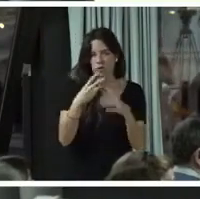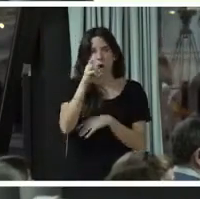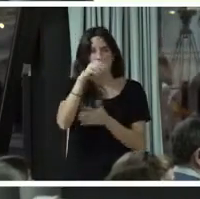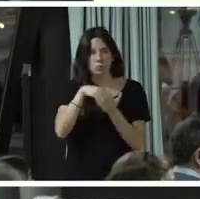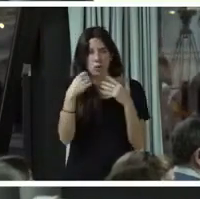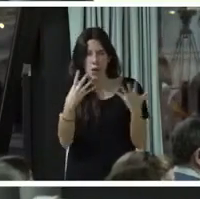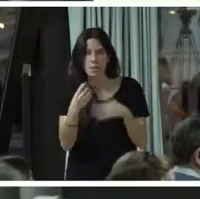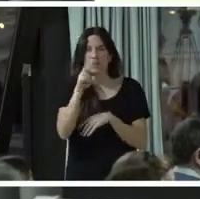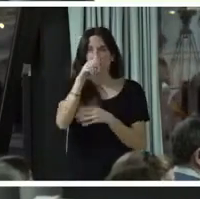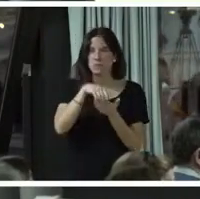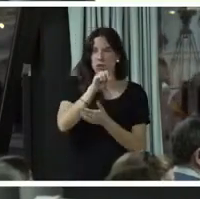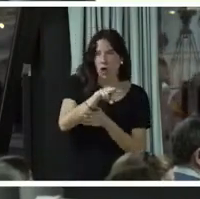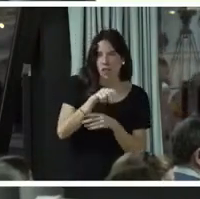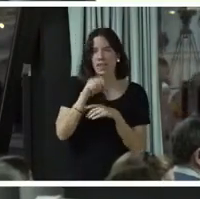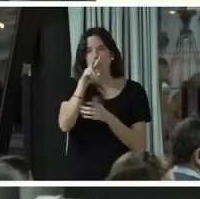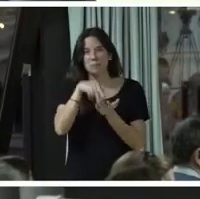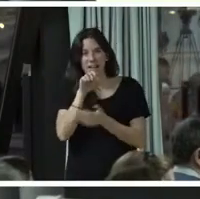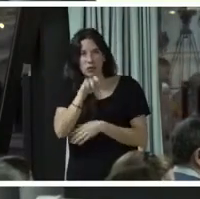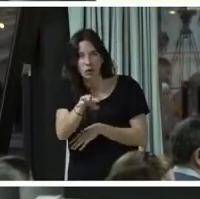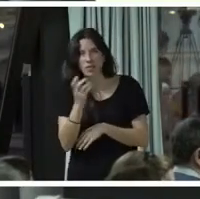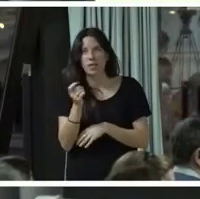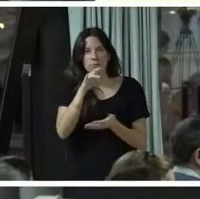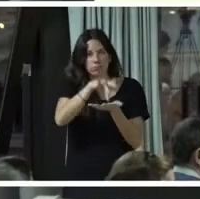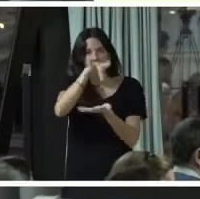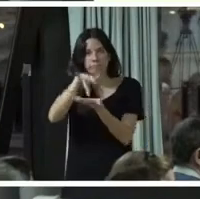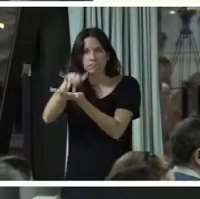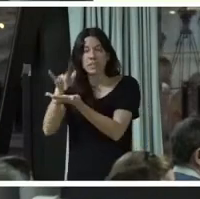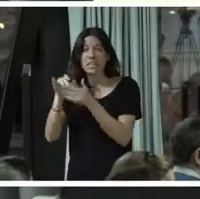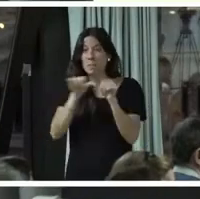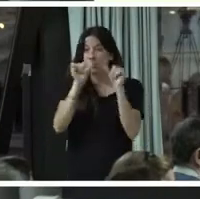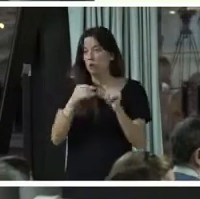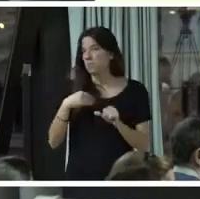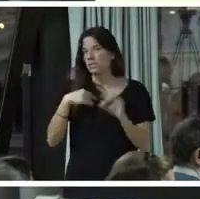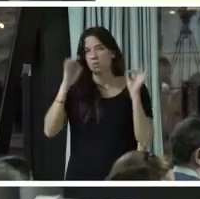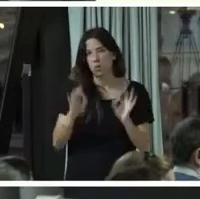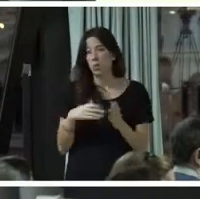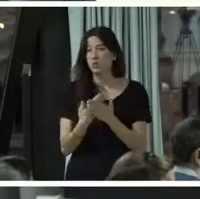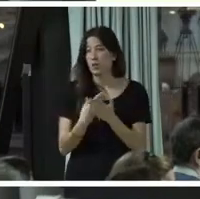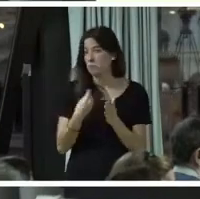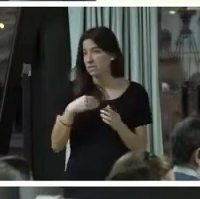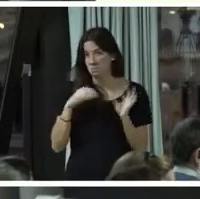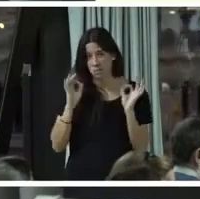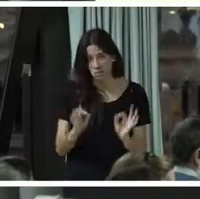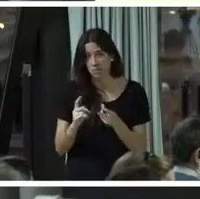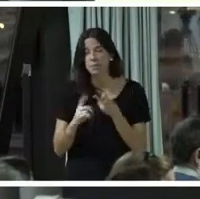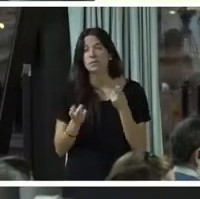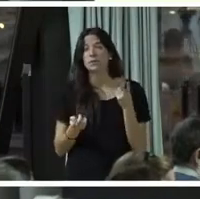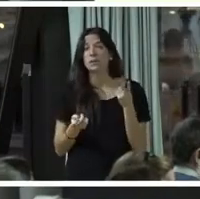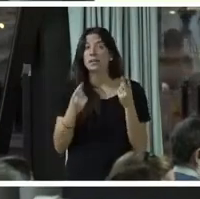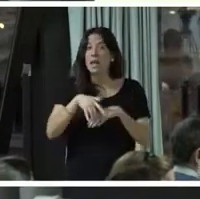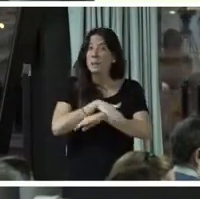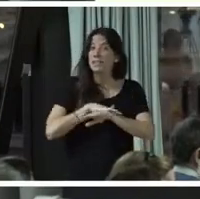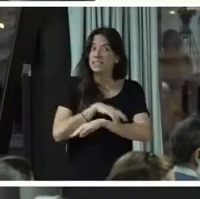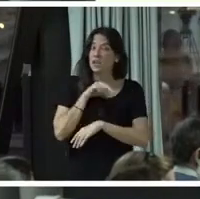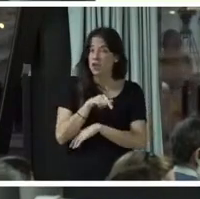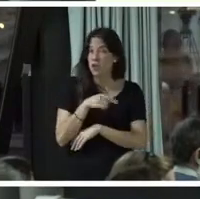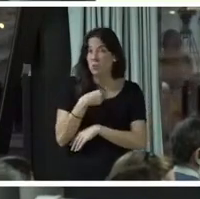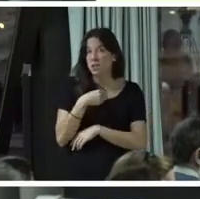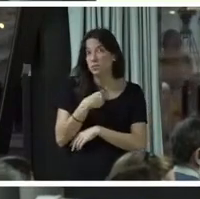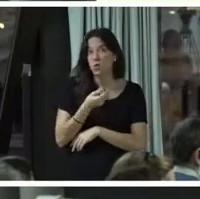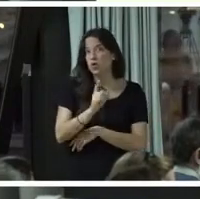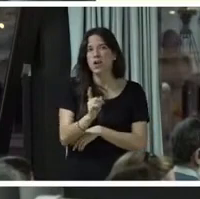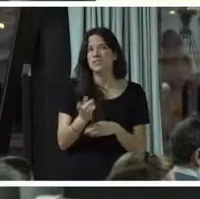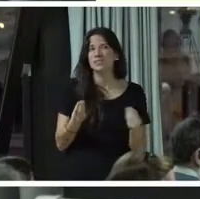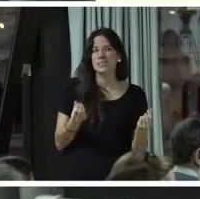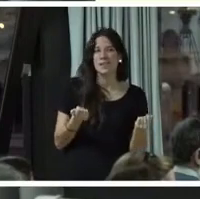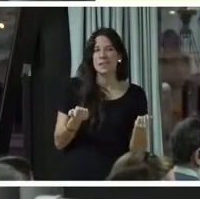2012 2014 y el patrón es Exactamente igual la justificación es Exactamente igual y este ministerio no es que